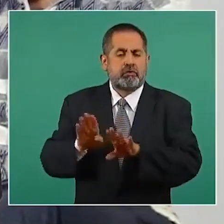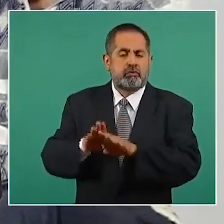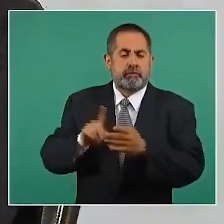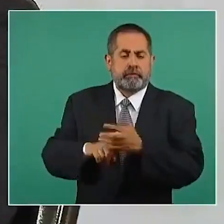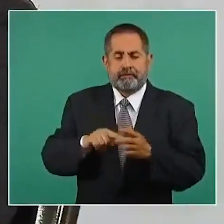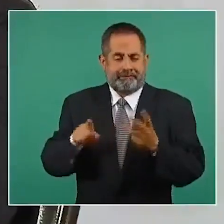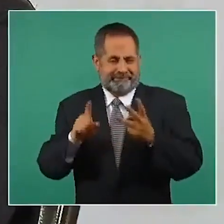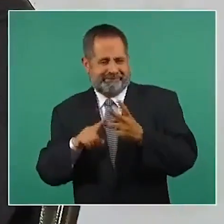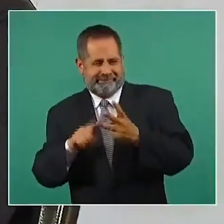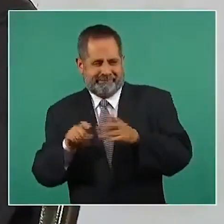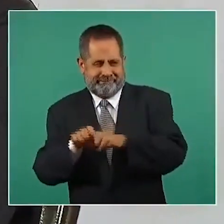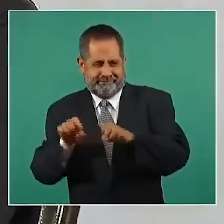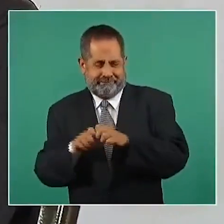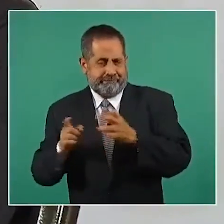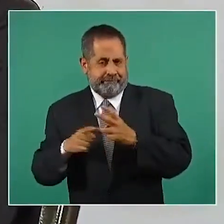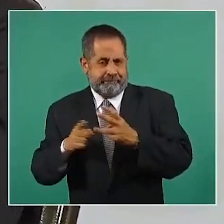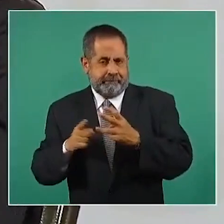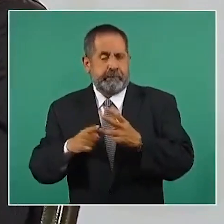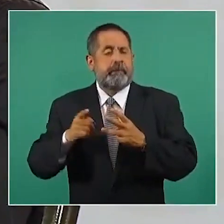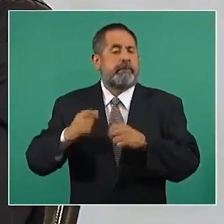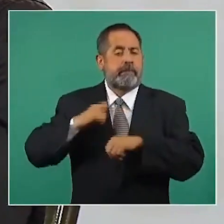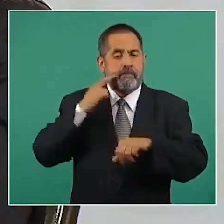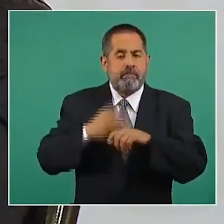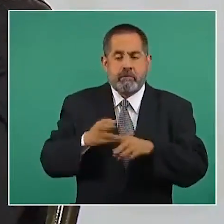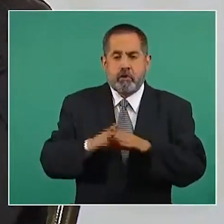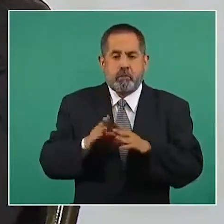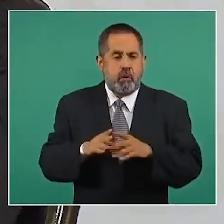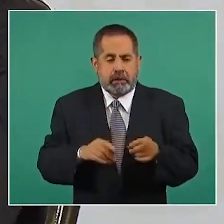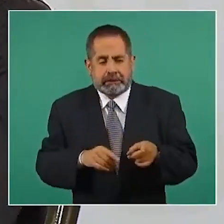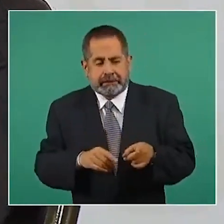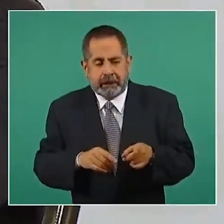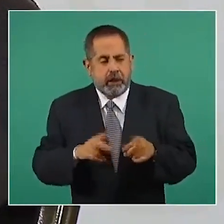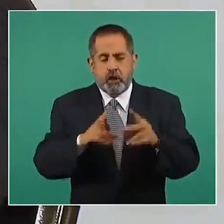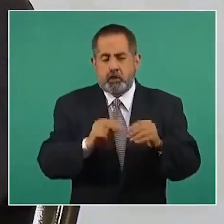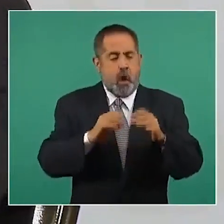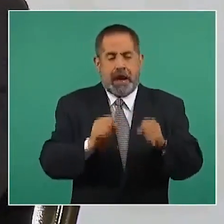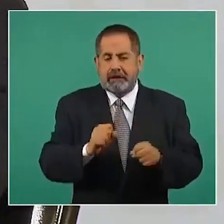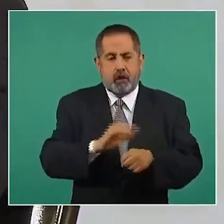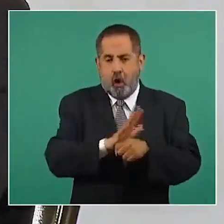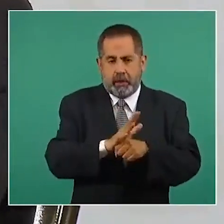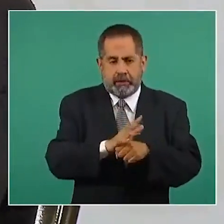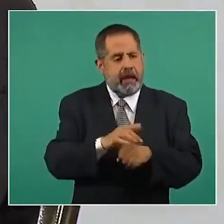fue el tercer equipo importante y que coordinó el paso de pacientes no COVID de los hospitales COVID